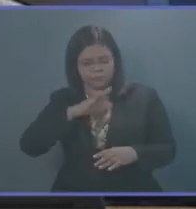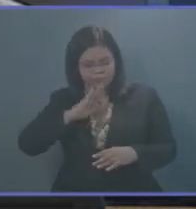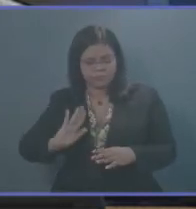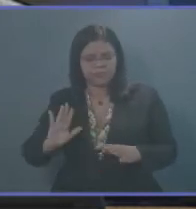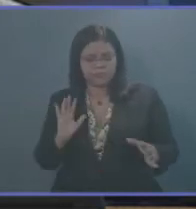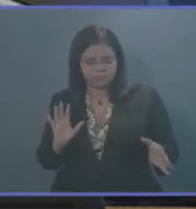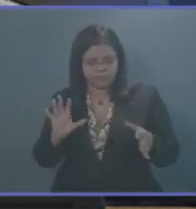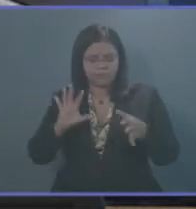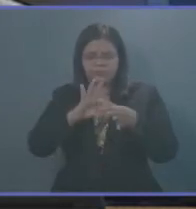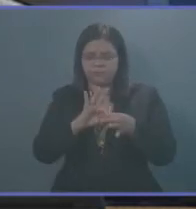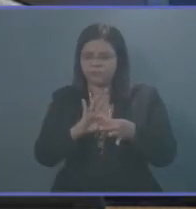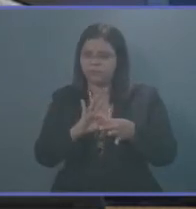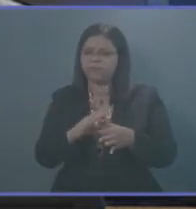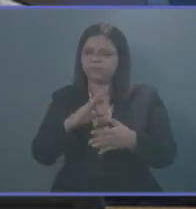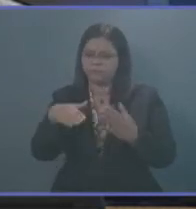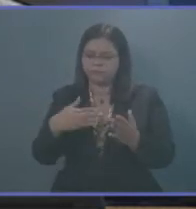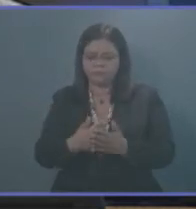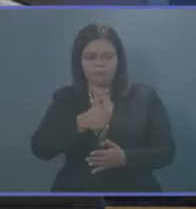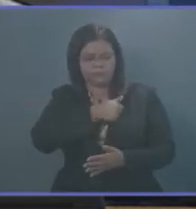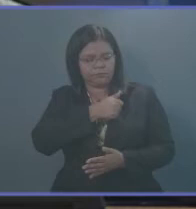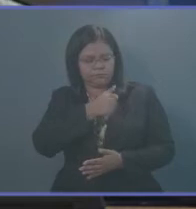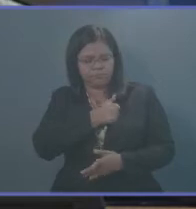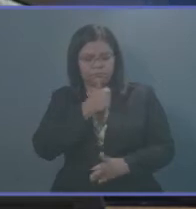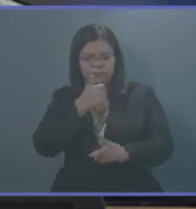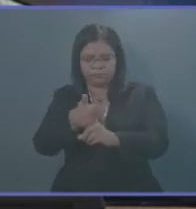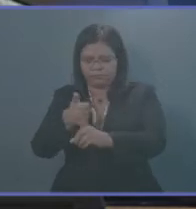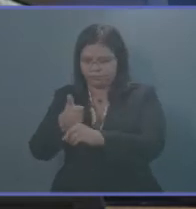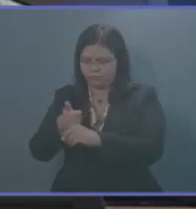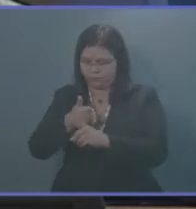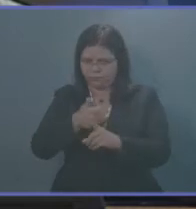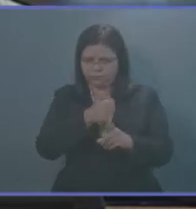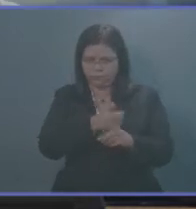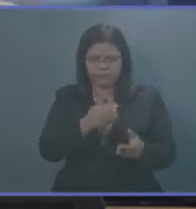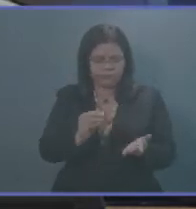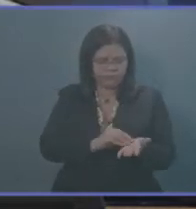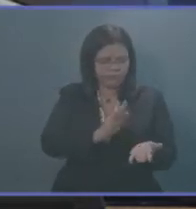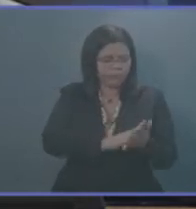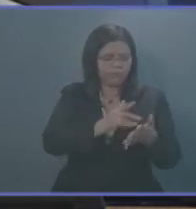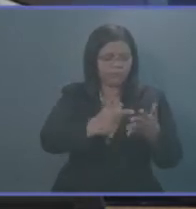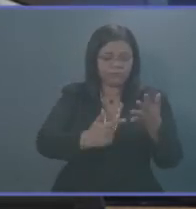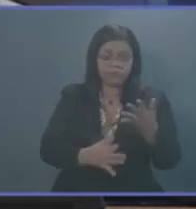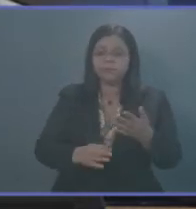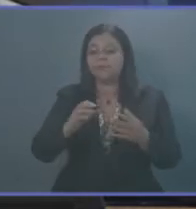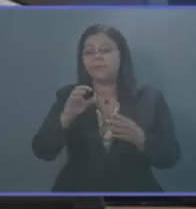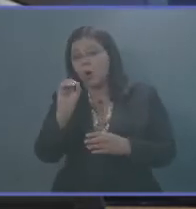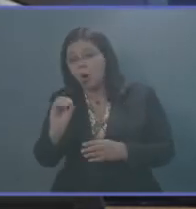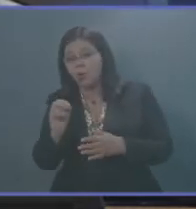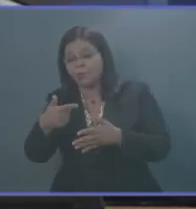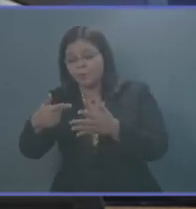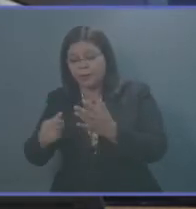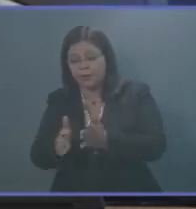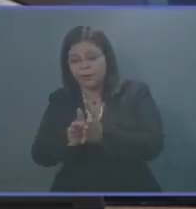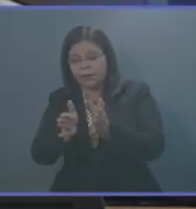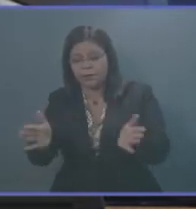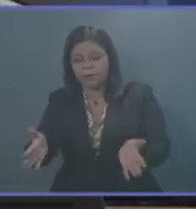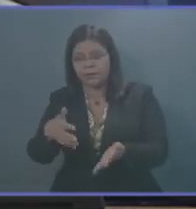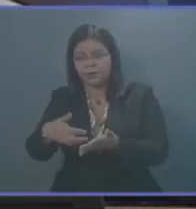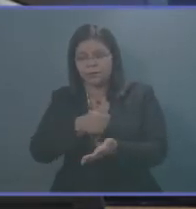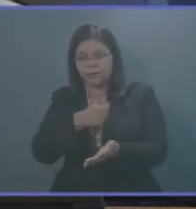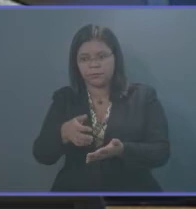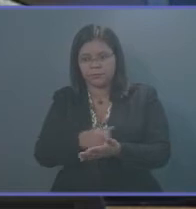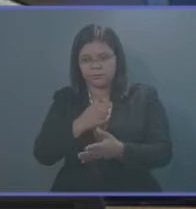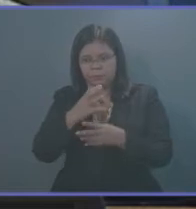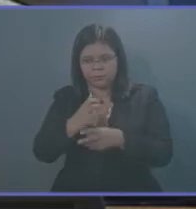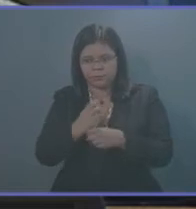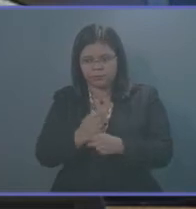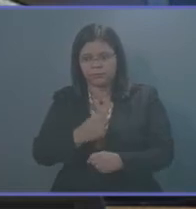con actuaciones, deberes, responsabilidades y procedimientos señalados en la presente ley o en la Ley General Tributaria Municipal para garantizar el cumplimiento